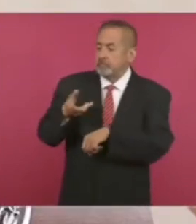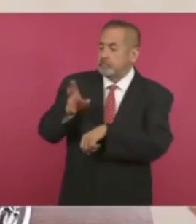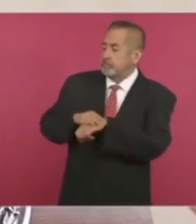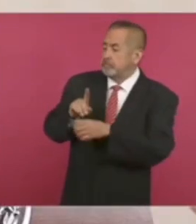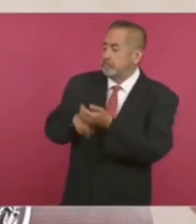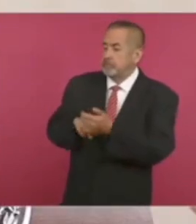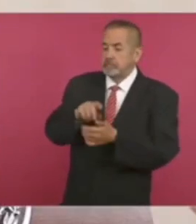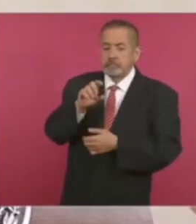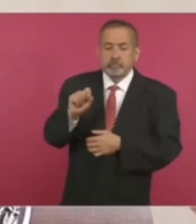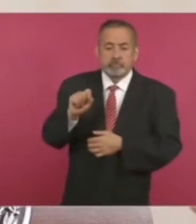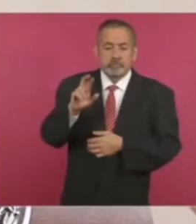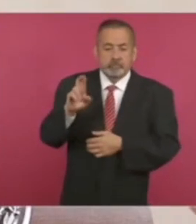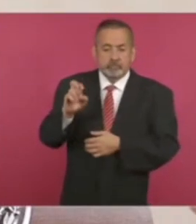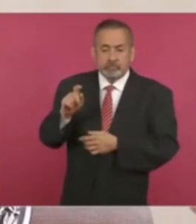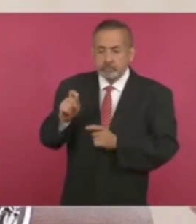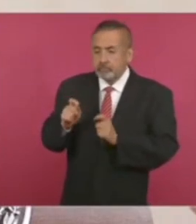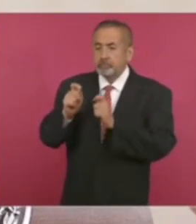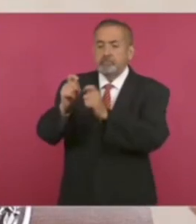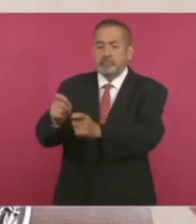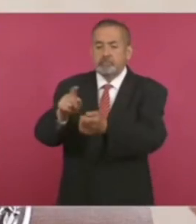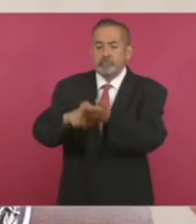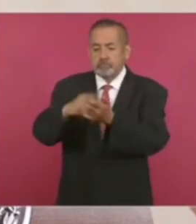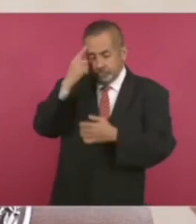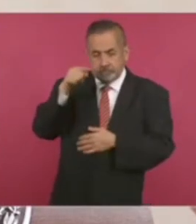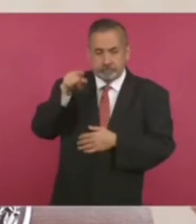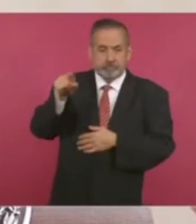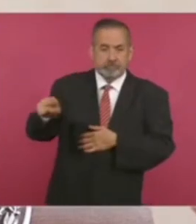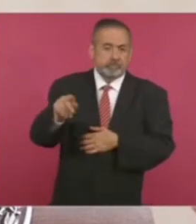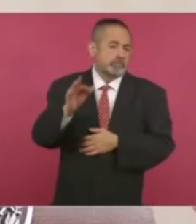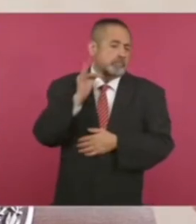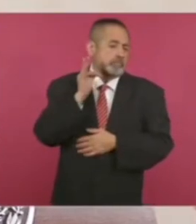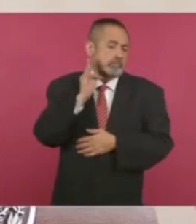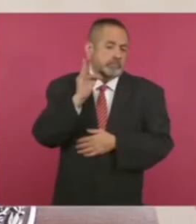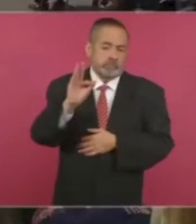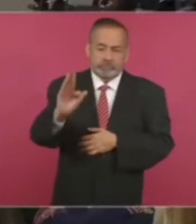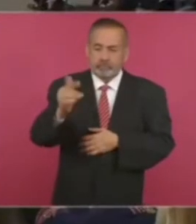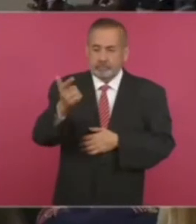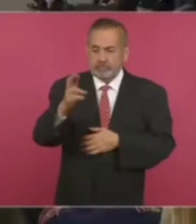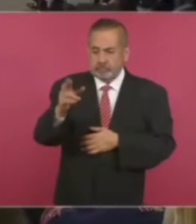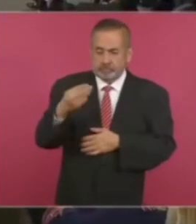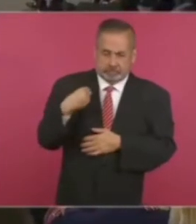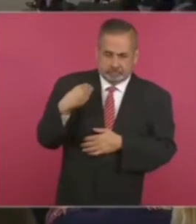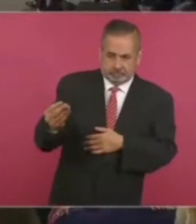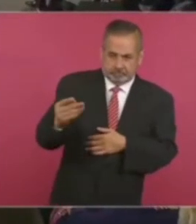Relaciones Exteriores a la Fiscalía General de la República.